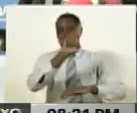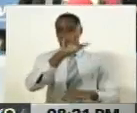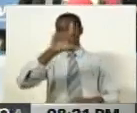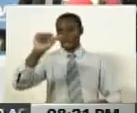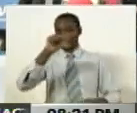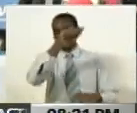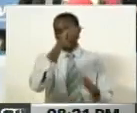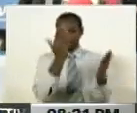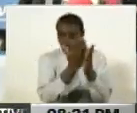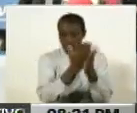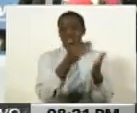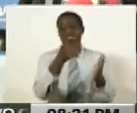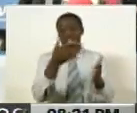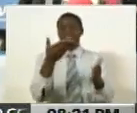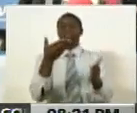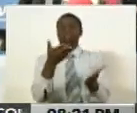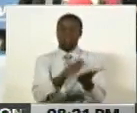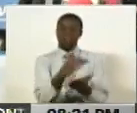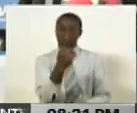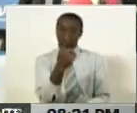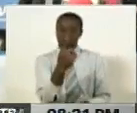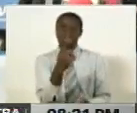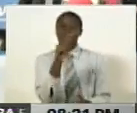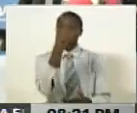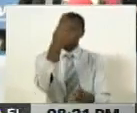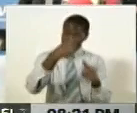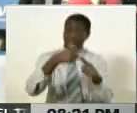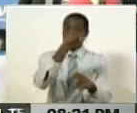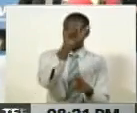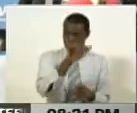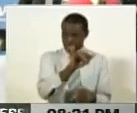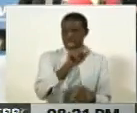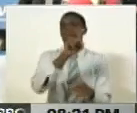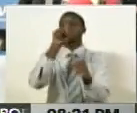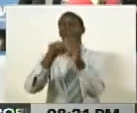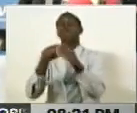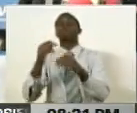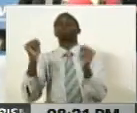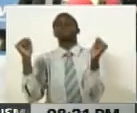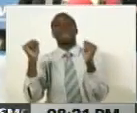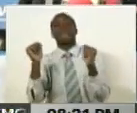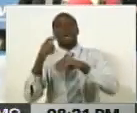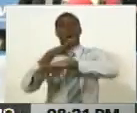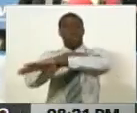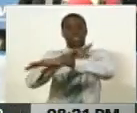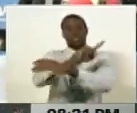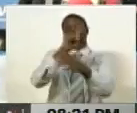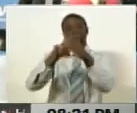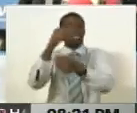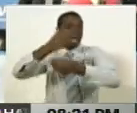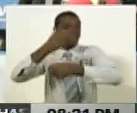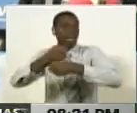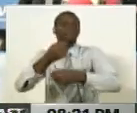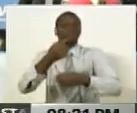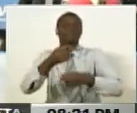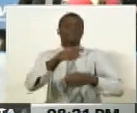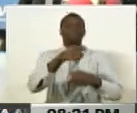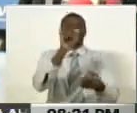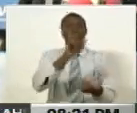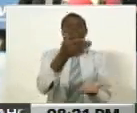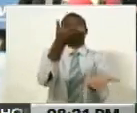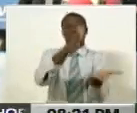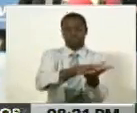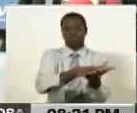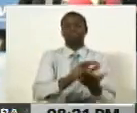de la gobernación del estado Mérida. Como bien informé, apenas ocurrieron los hechos, señalo